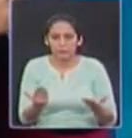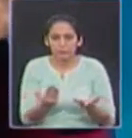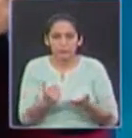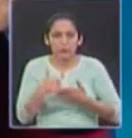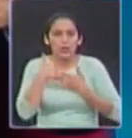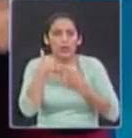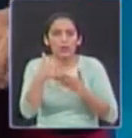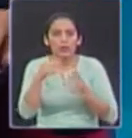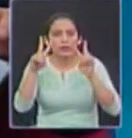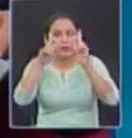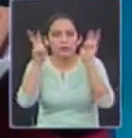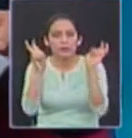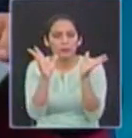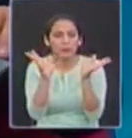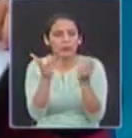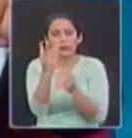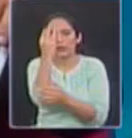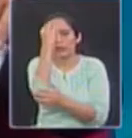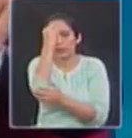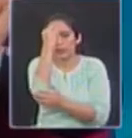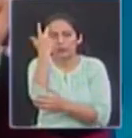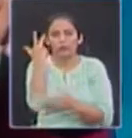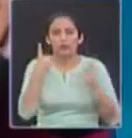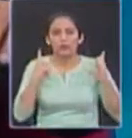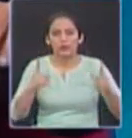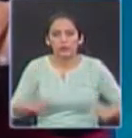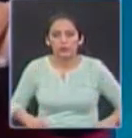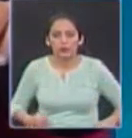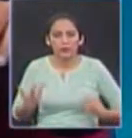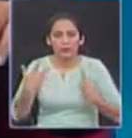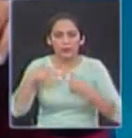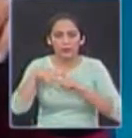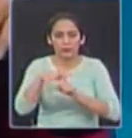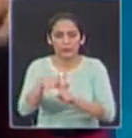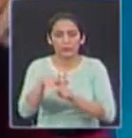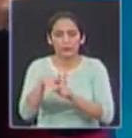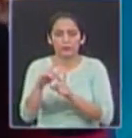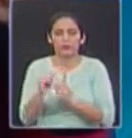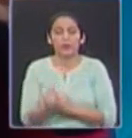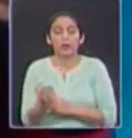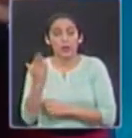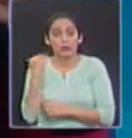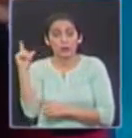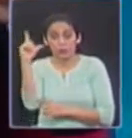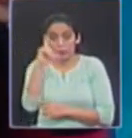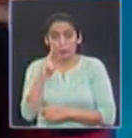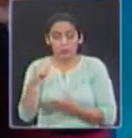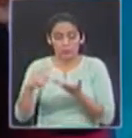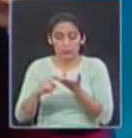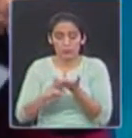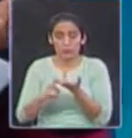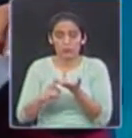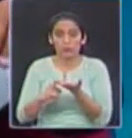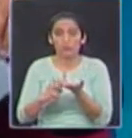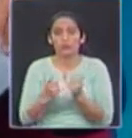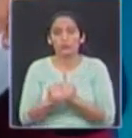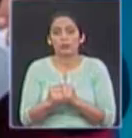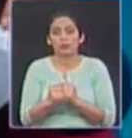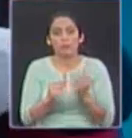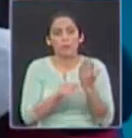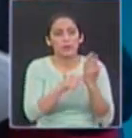educación salud e inclusión a la definición del trabajo se efectuó este lunes con representantes de varios